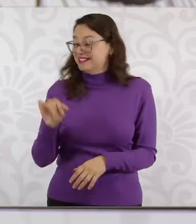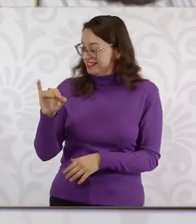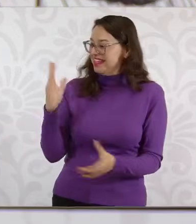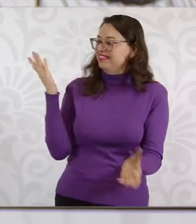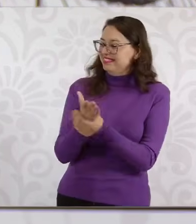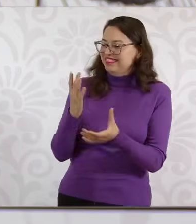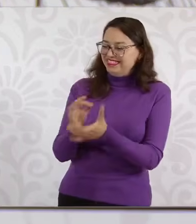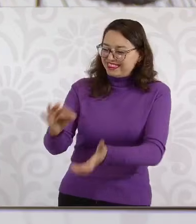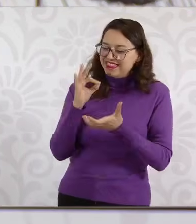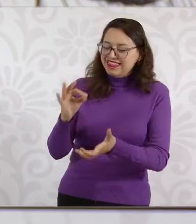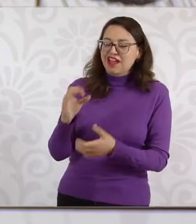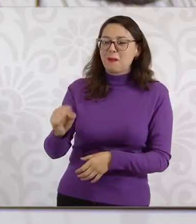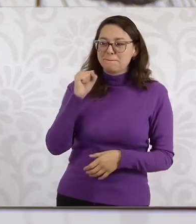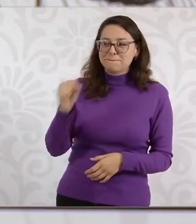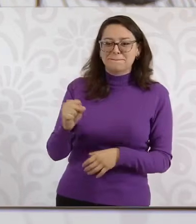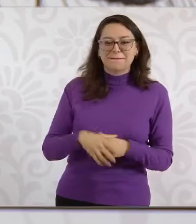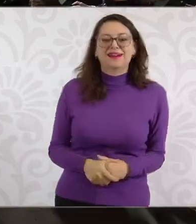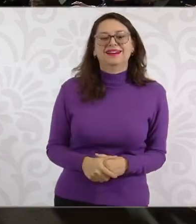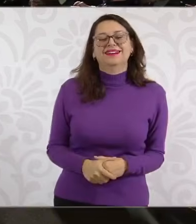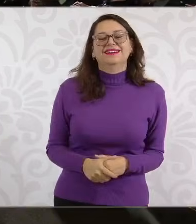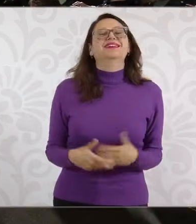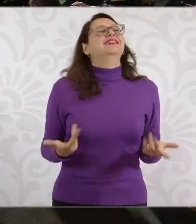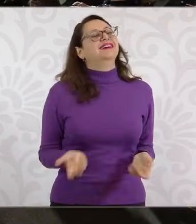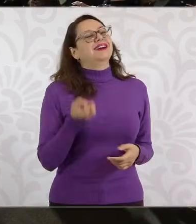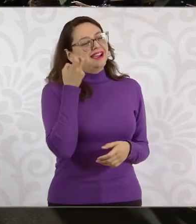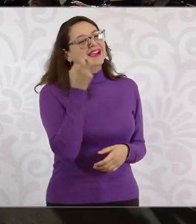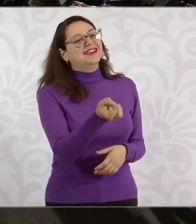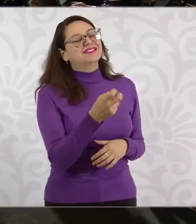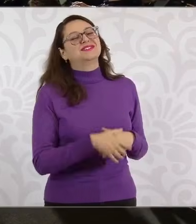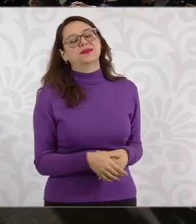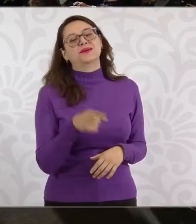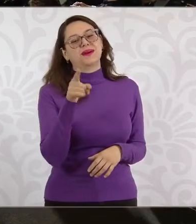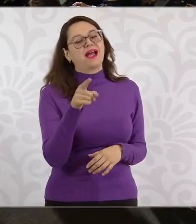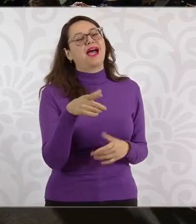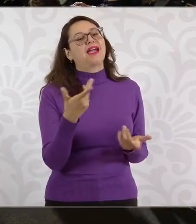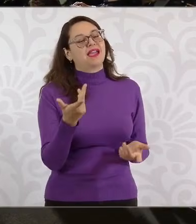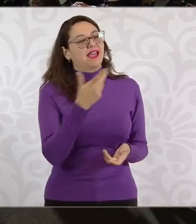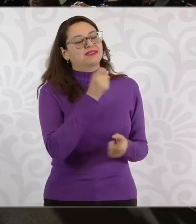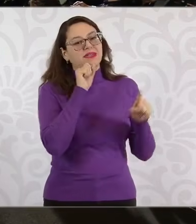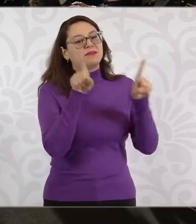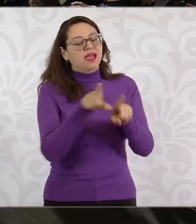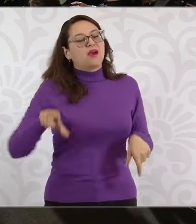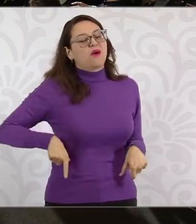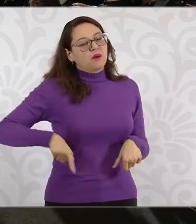Los perrones. Estuvo en la presa El Novillo con el señor gobernador y la presidenta Milena.